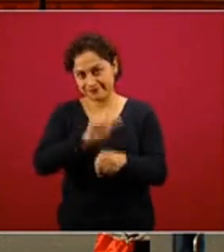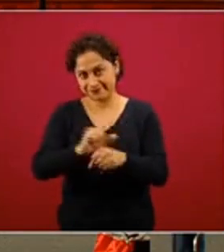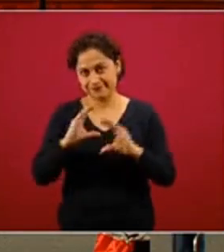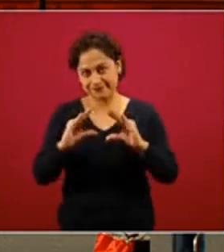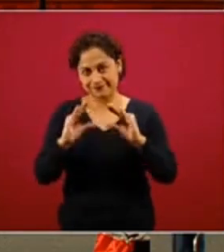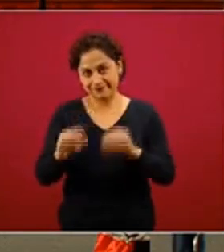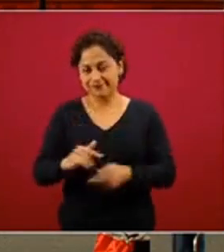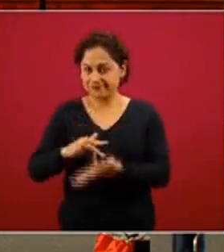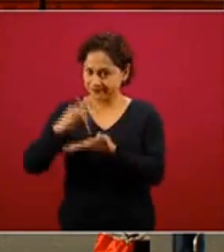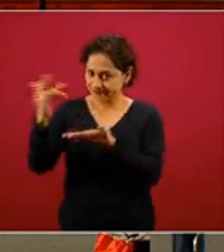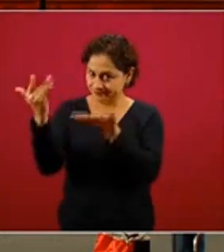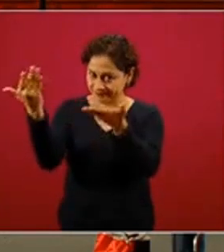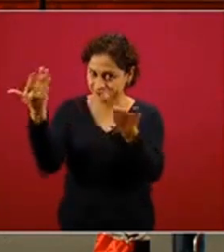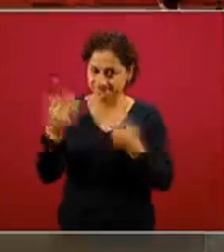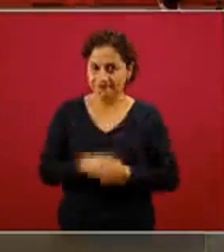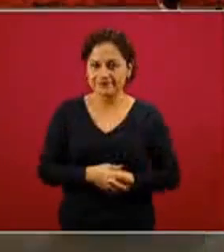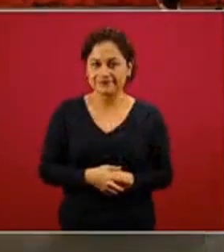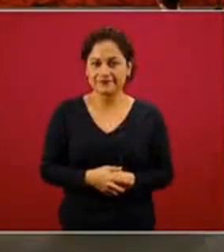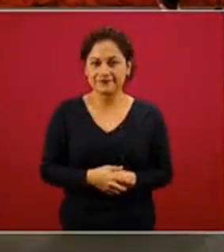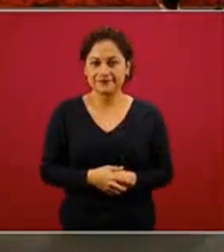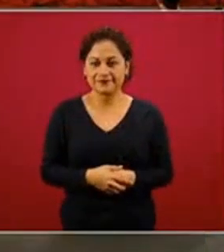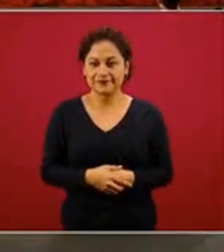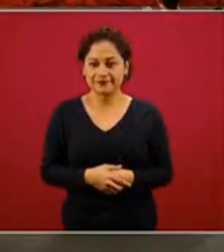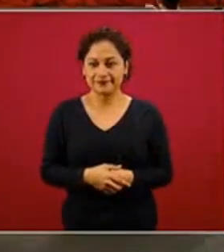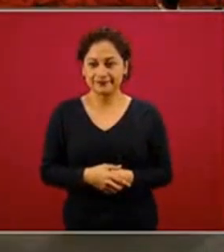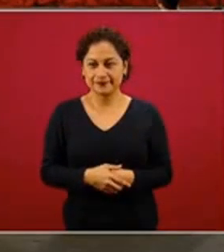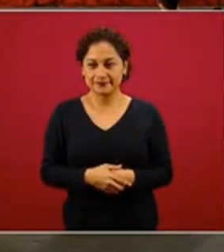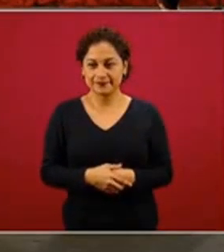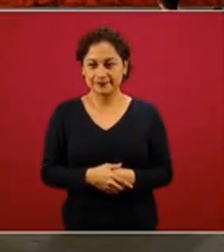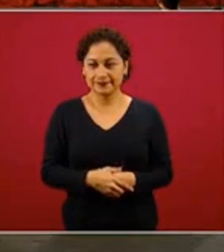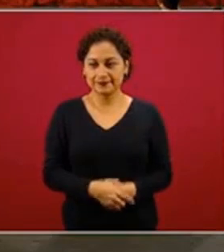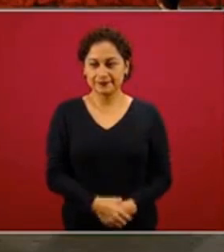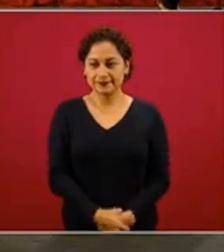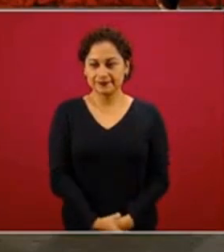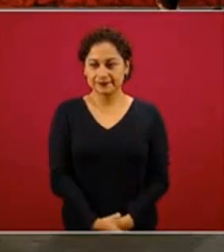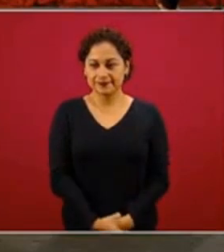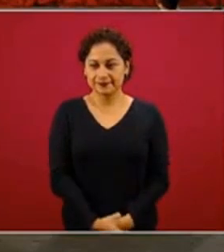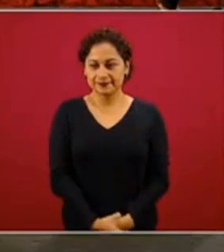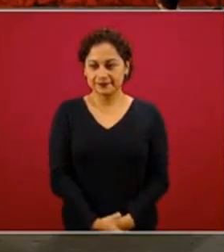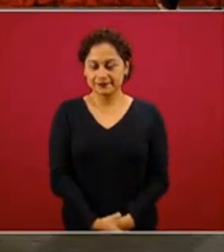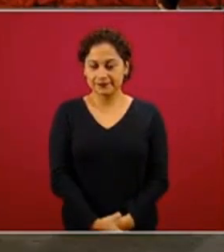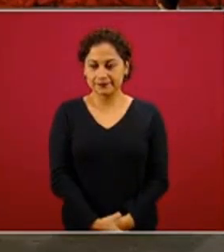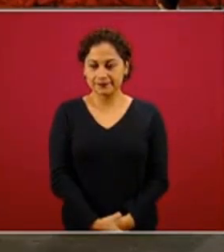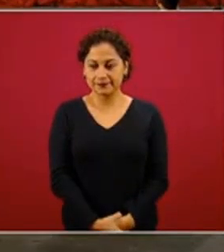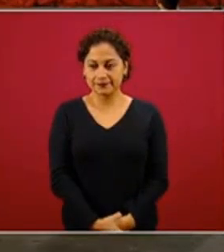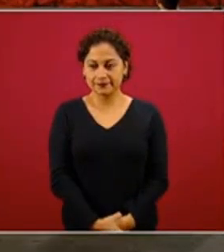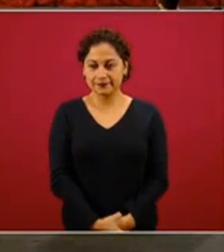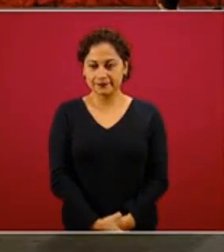maestro.